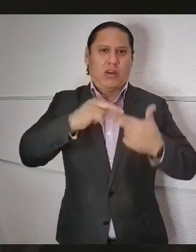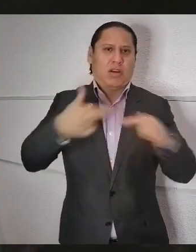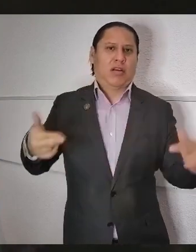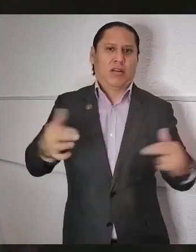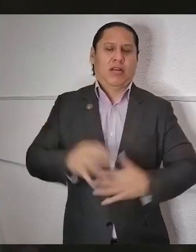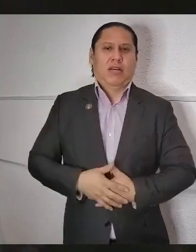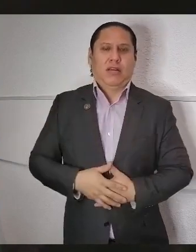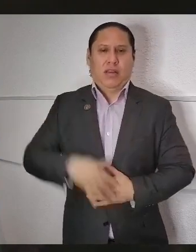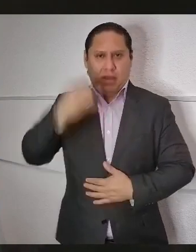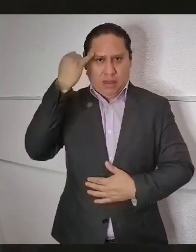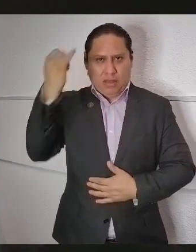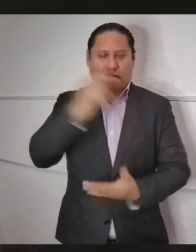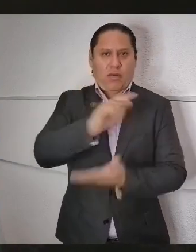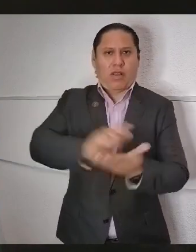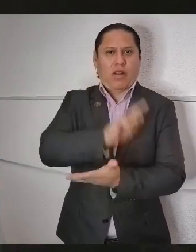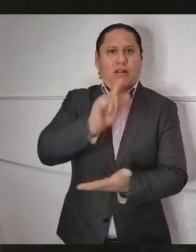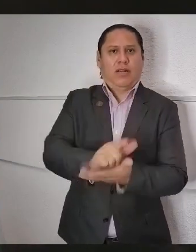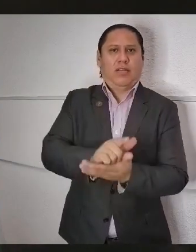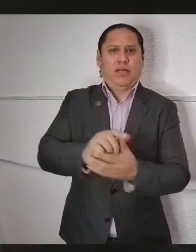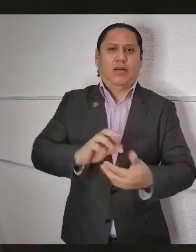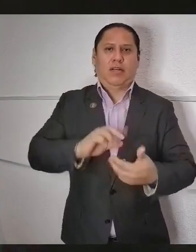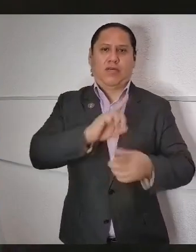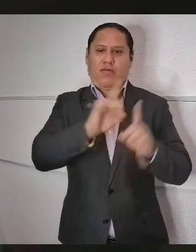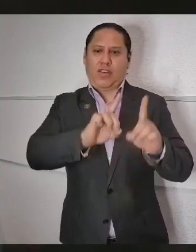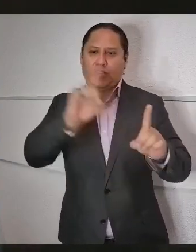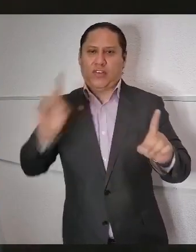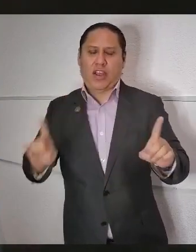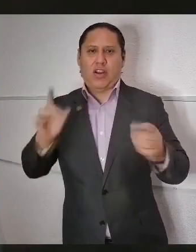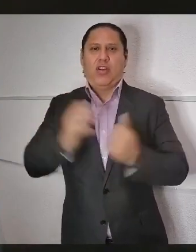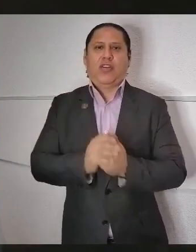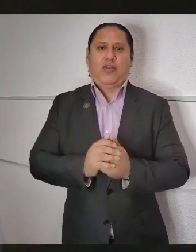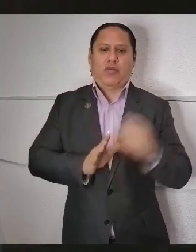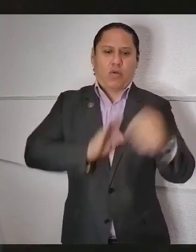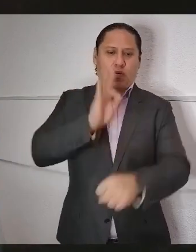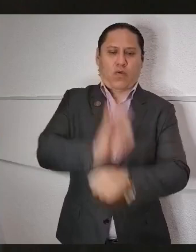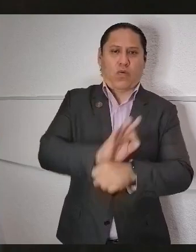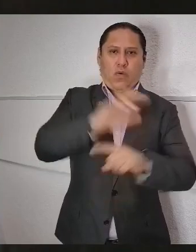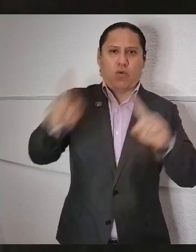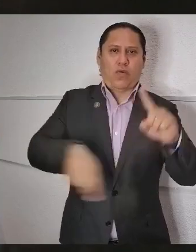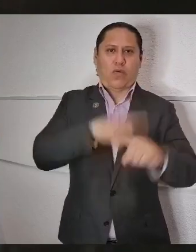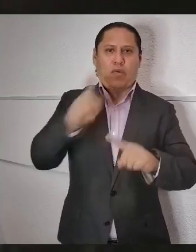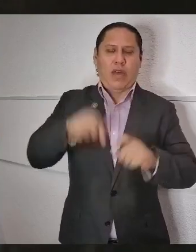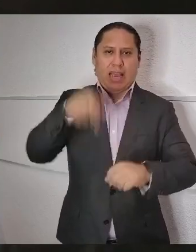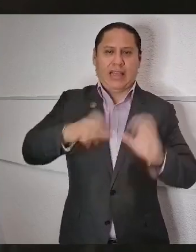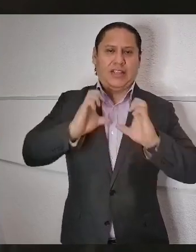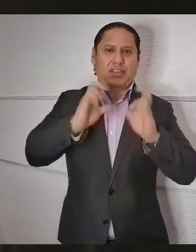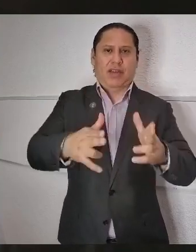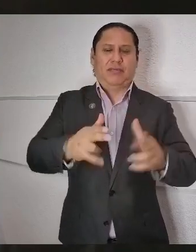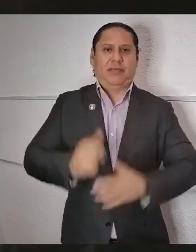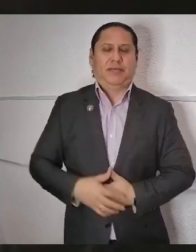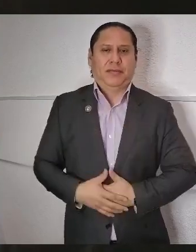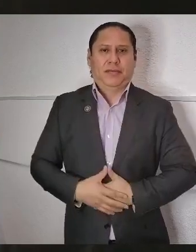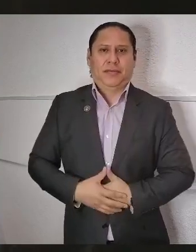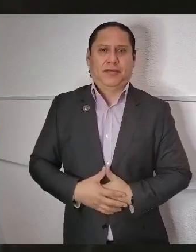a la iniciativa de ley de desarrollo forestal sustentable para el Estado de Chiapas.